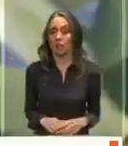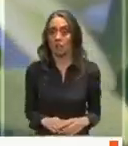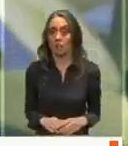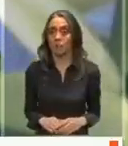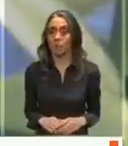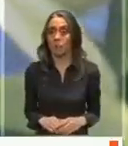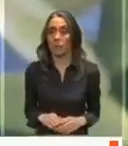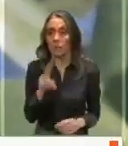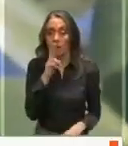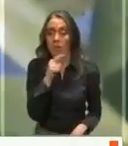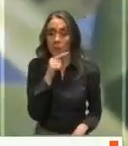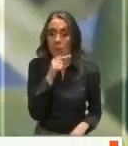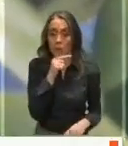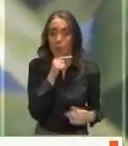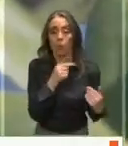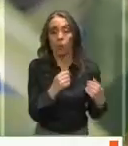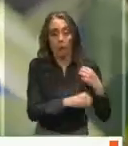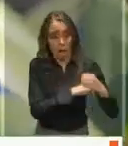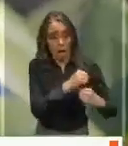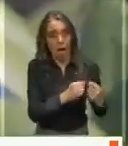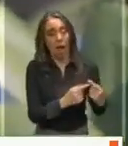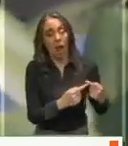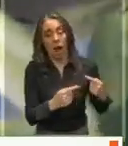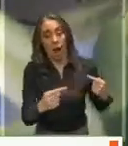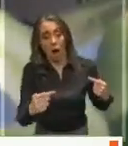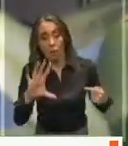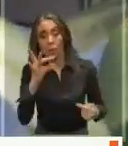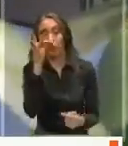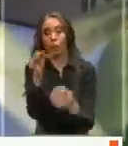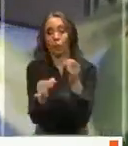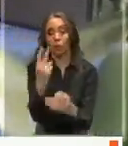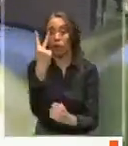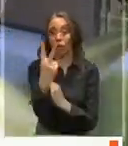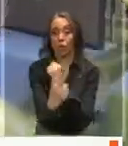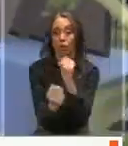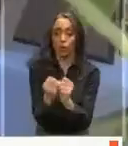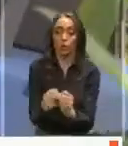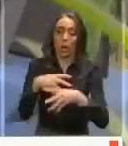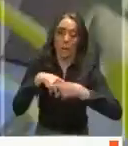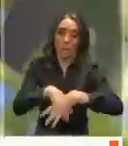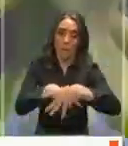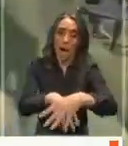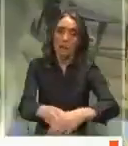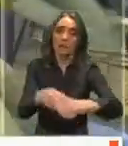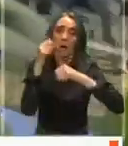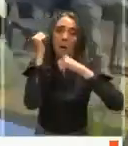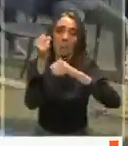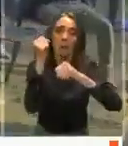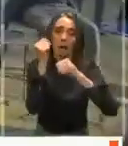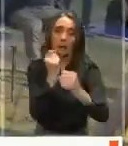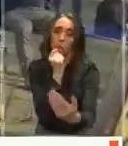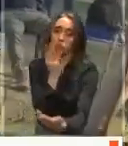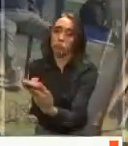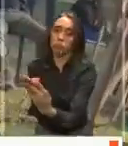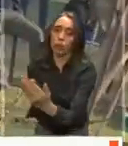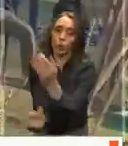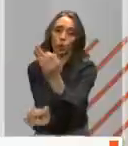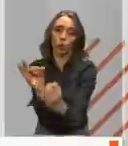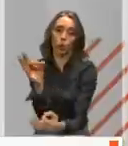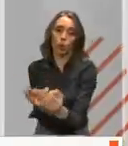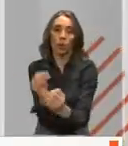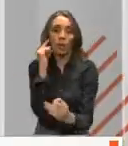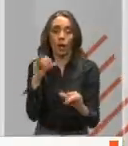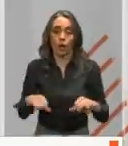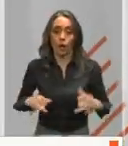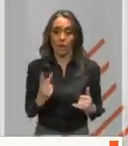¿Qué duda cabe que ha sido un camino largo para encontrar justicia? 2 años de marchas, manifestaciones y acciones judiciales. La joven